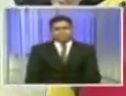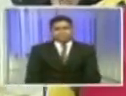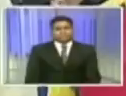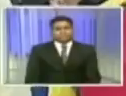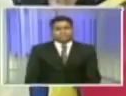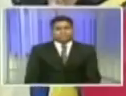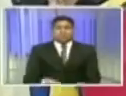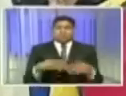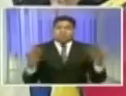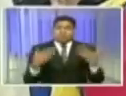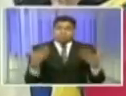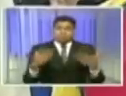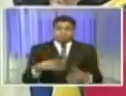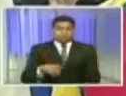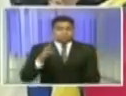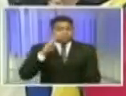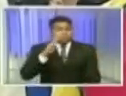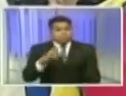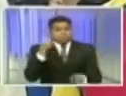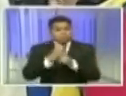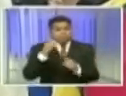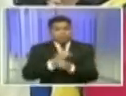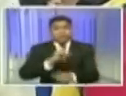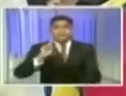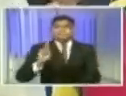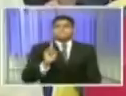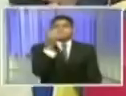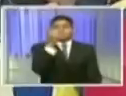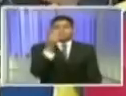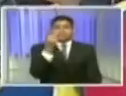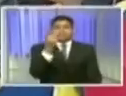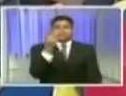Cuando nos vimos con la clase obrera el primero de mayo, con un sol como este,